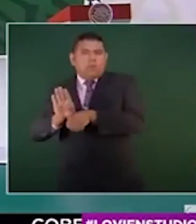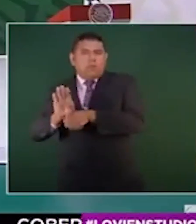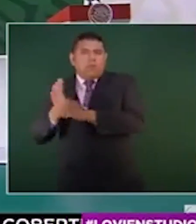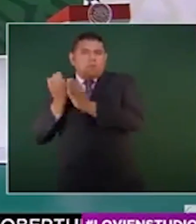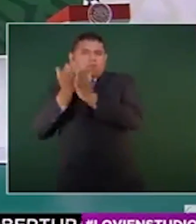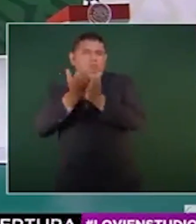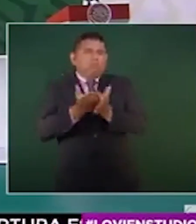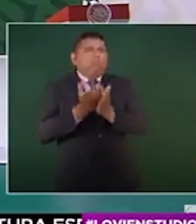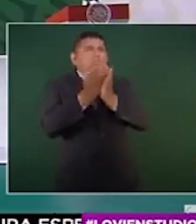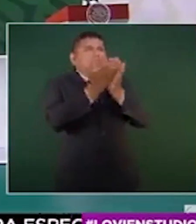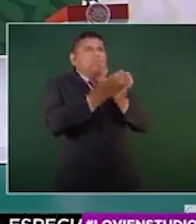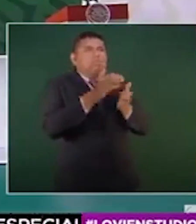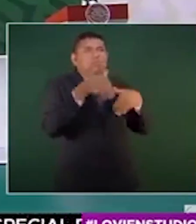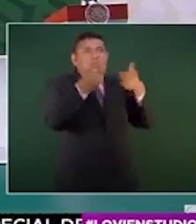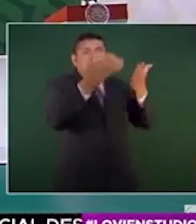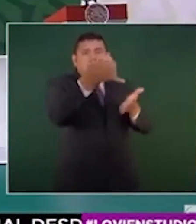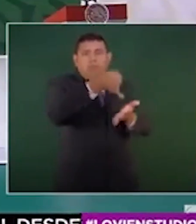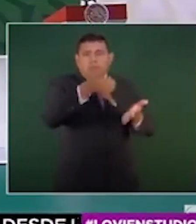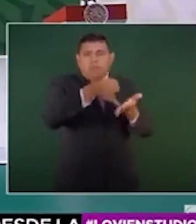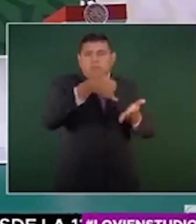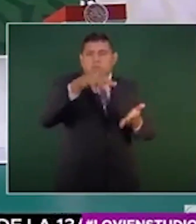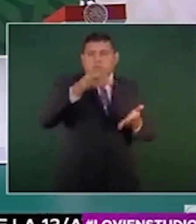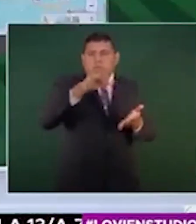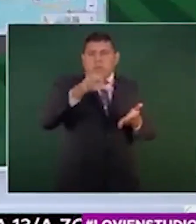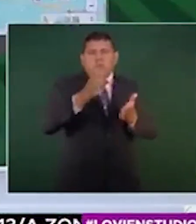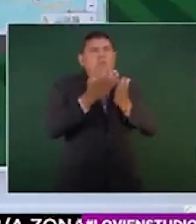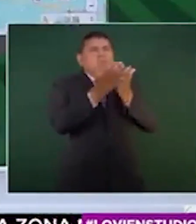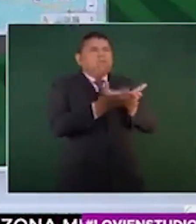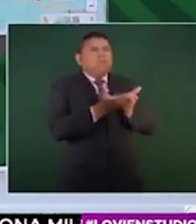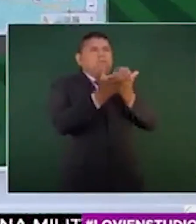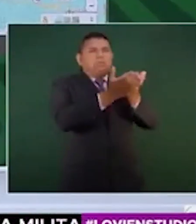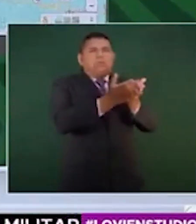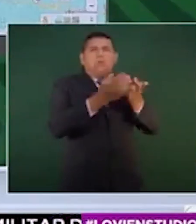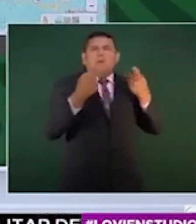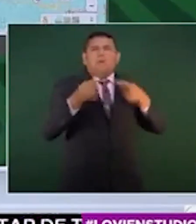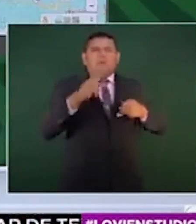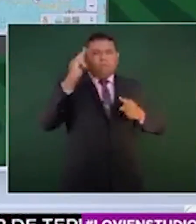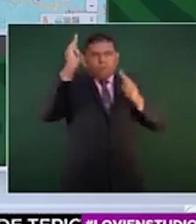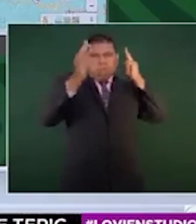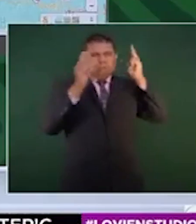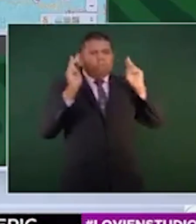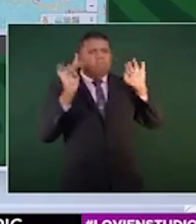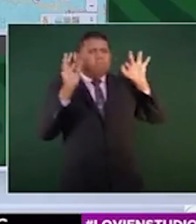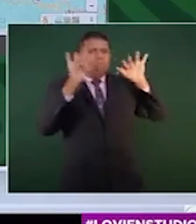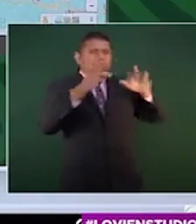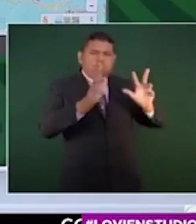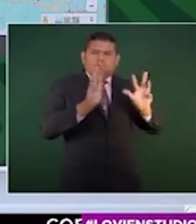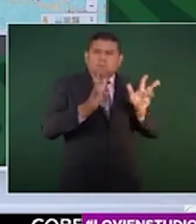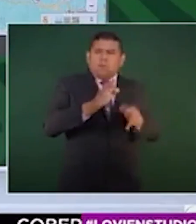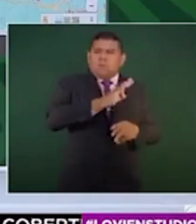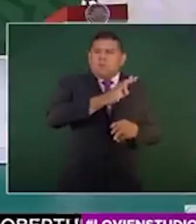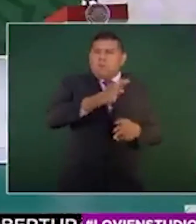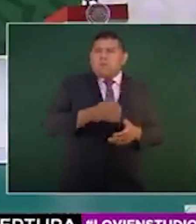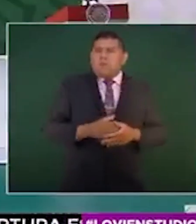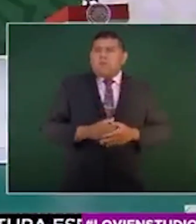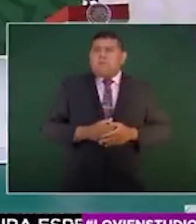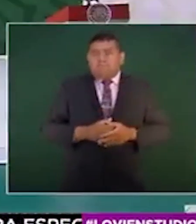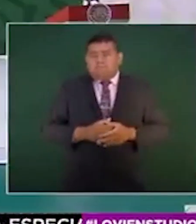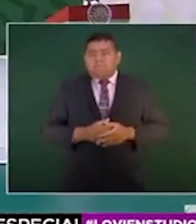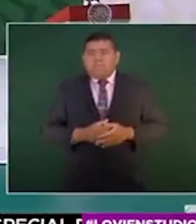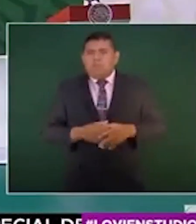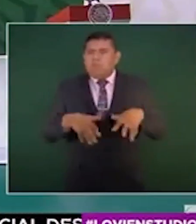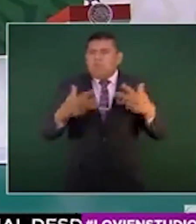Ya están siendo visitadas, siempre